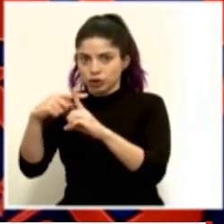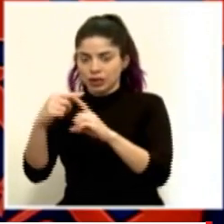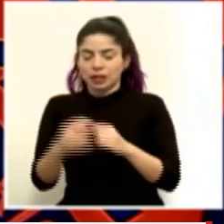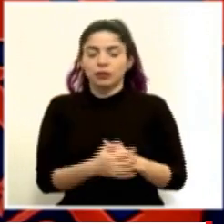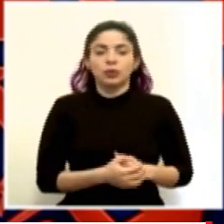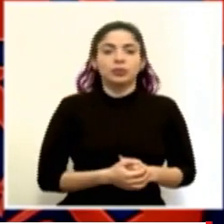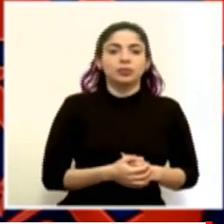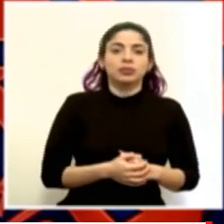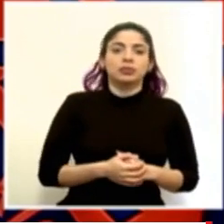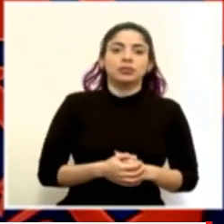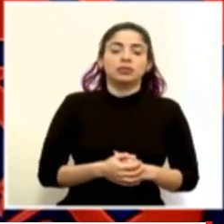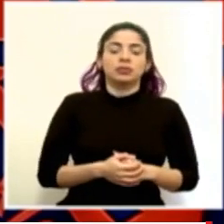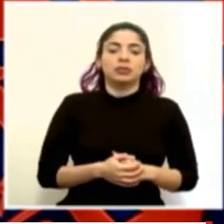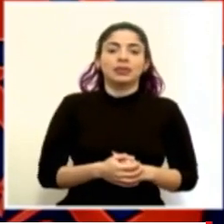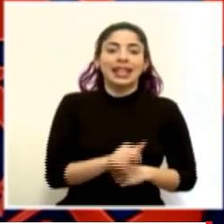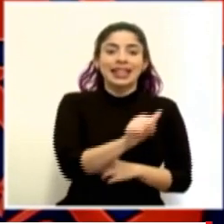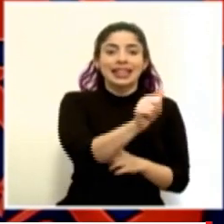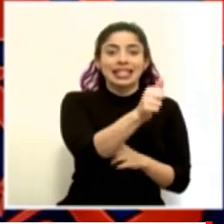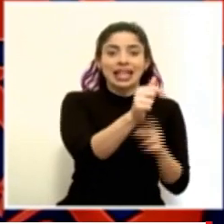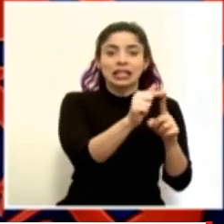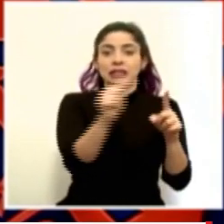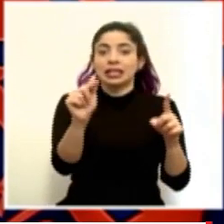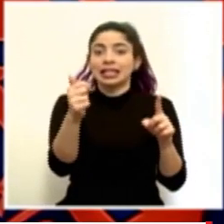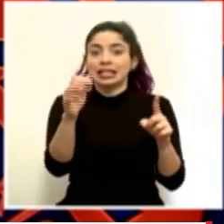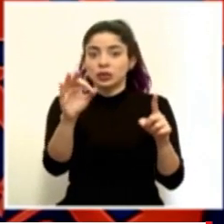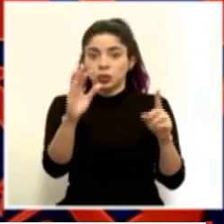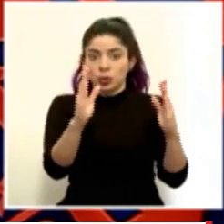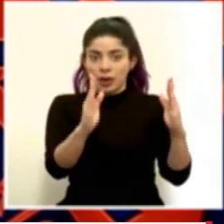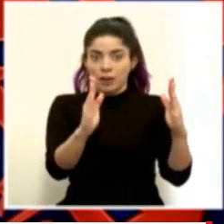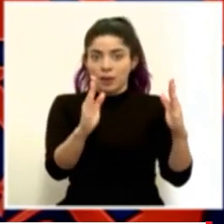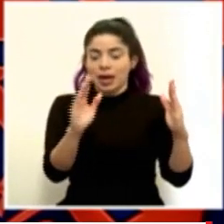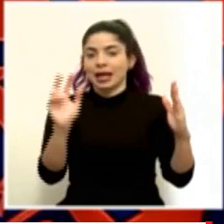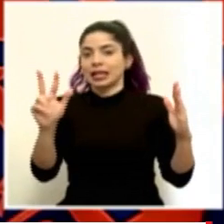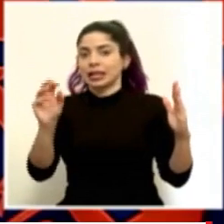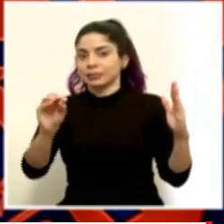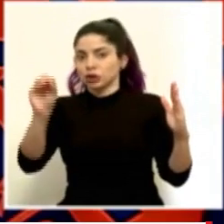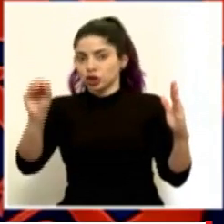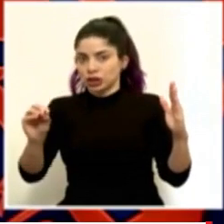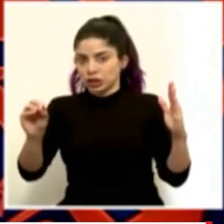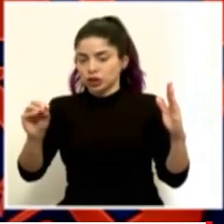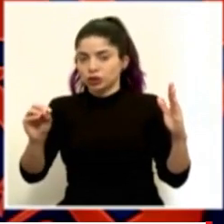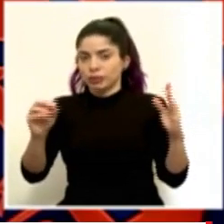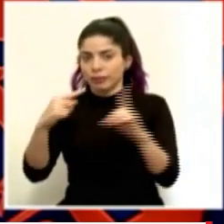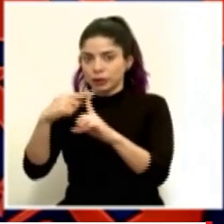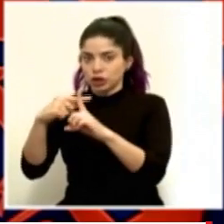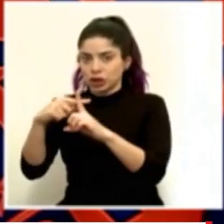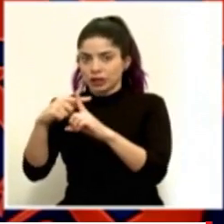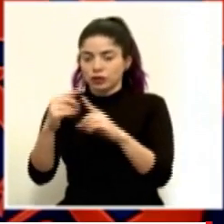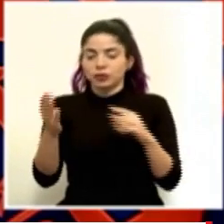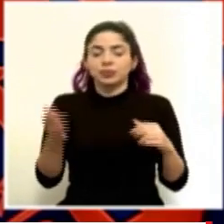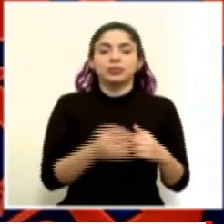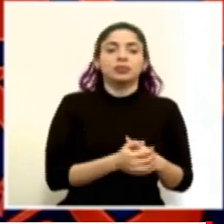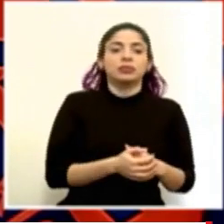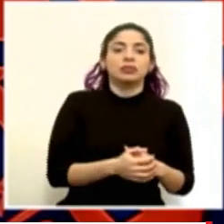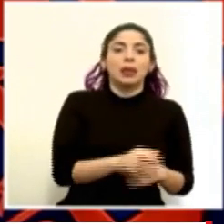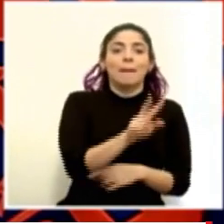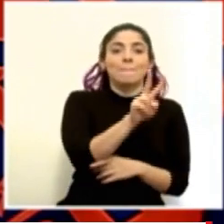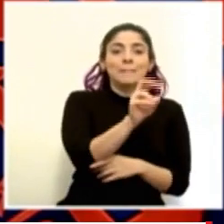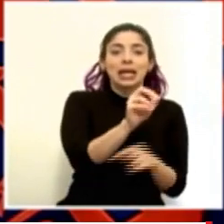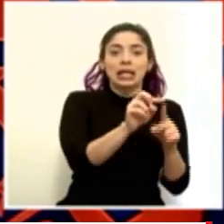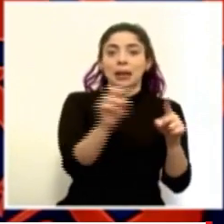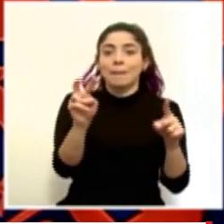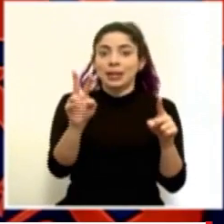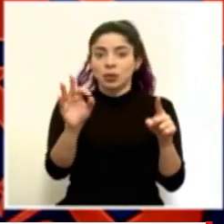positivo. De 10 a 19 está el 3% de los positivos. Entre